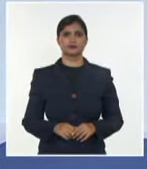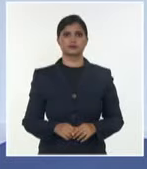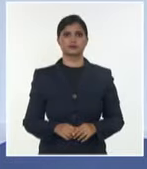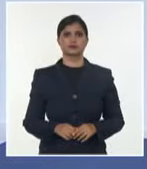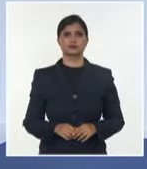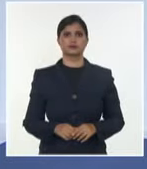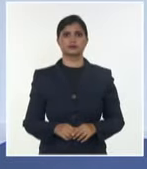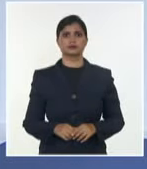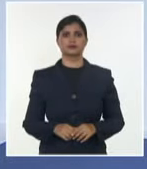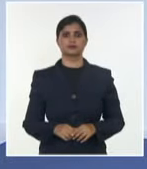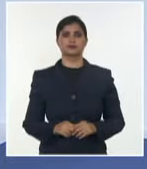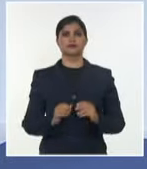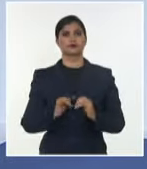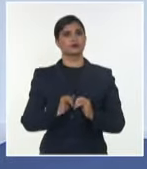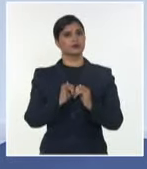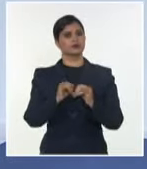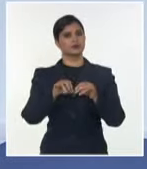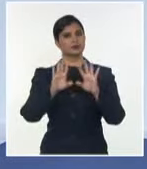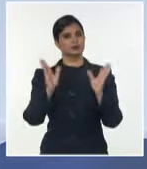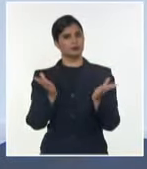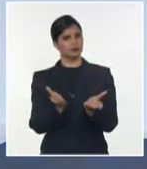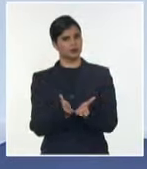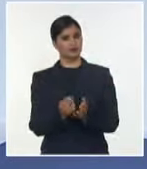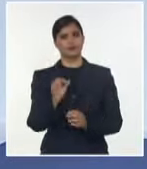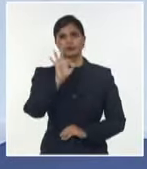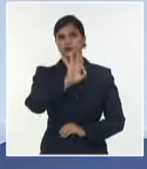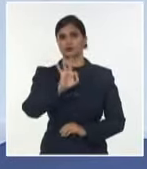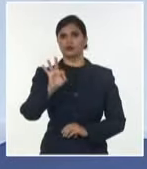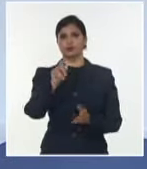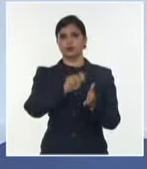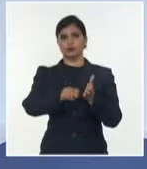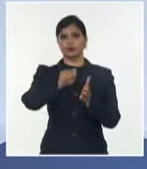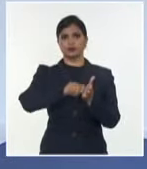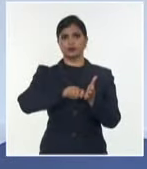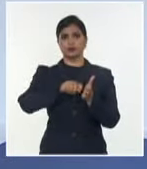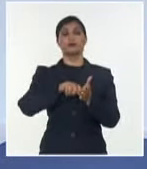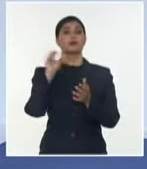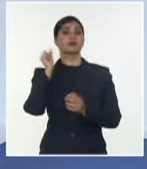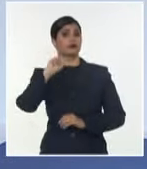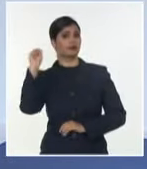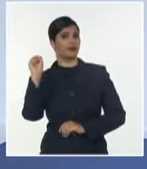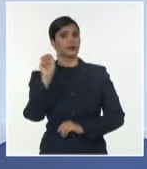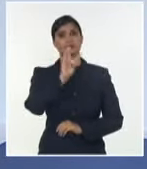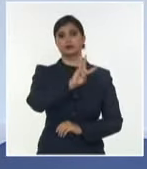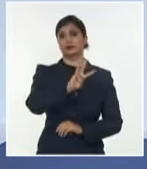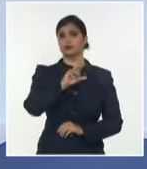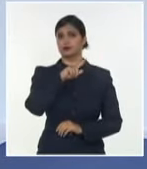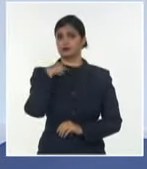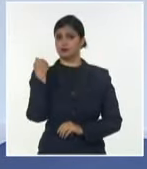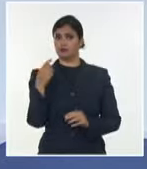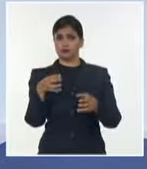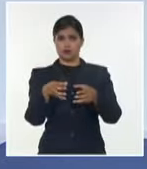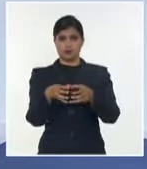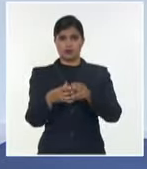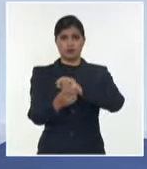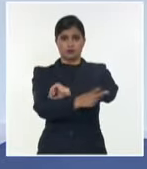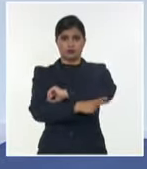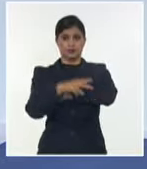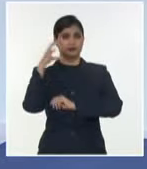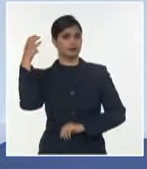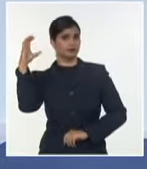Repasamos lo que acontece fuera de fronteras. Con 88 votos a favor y 33 en contra, la Cámara de Representantes de Colombia aprobó la